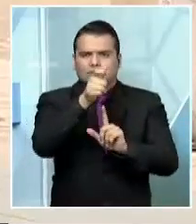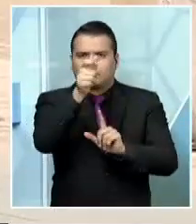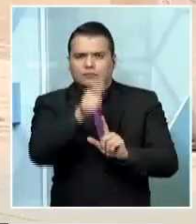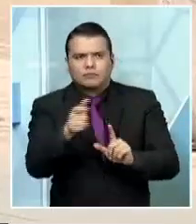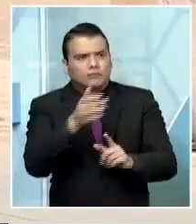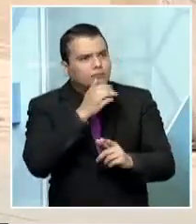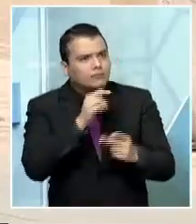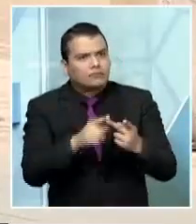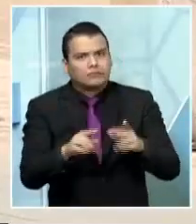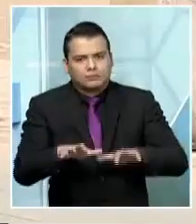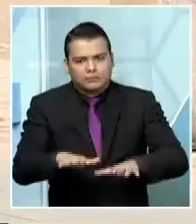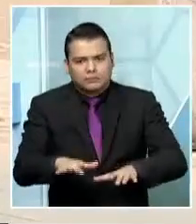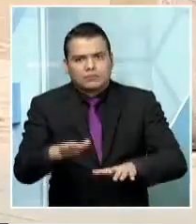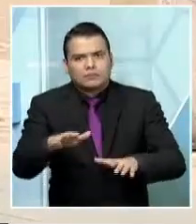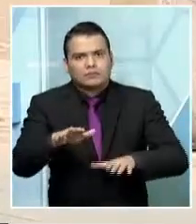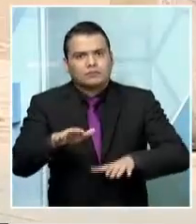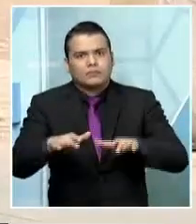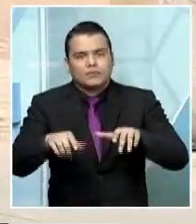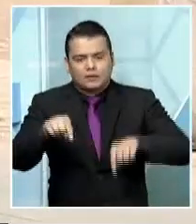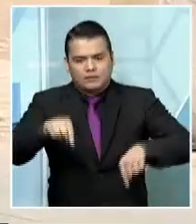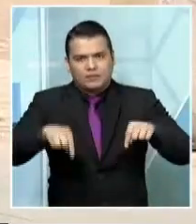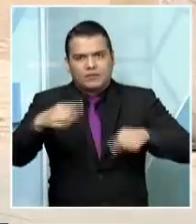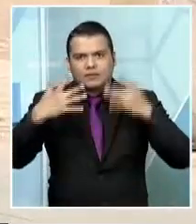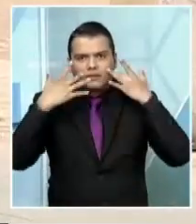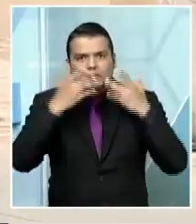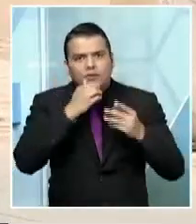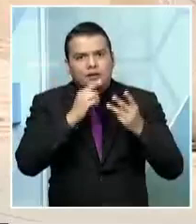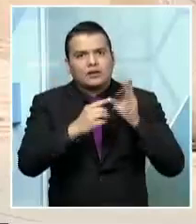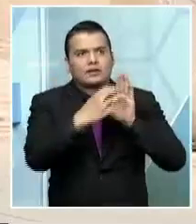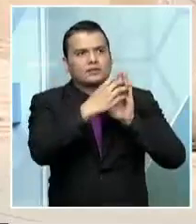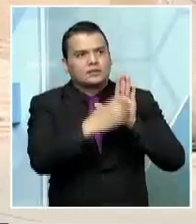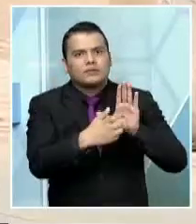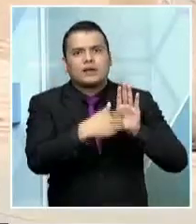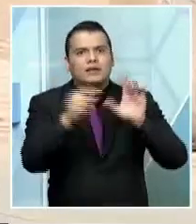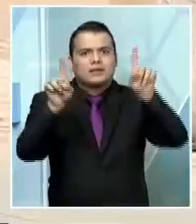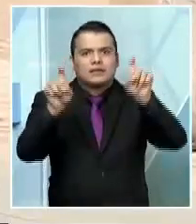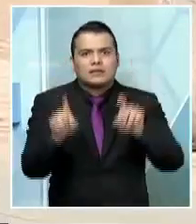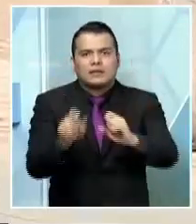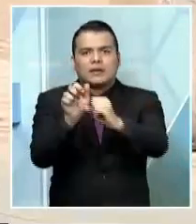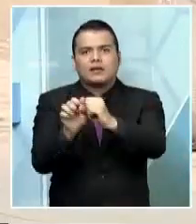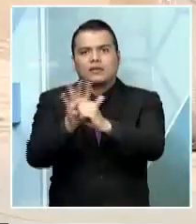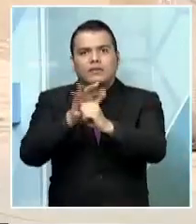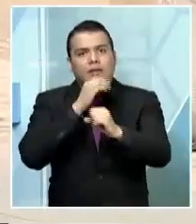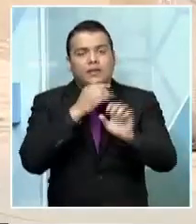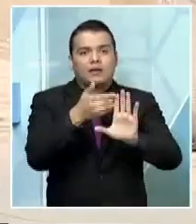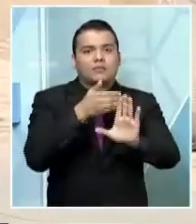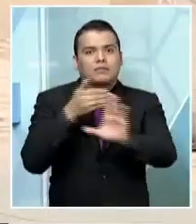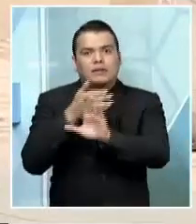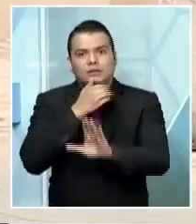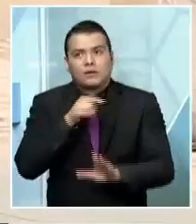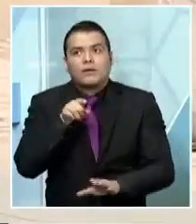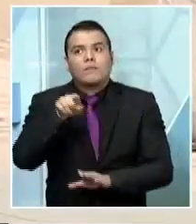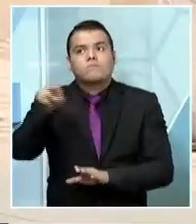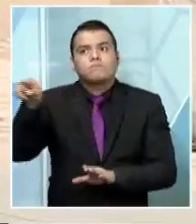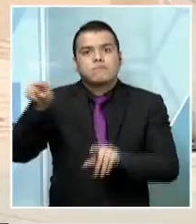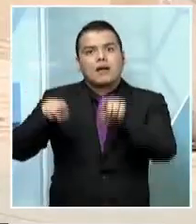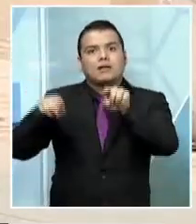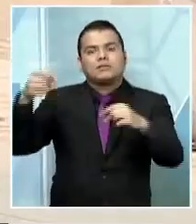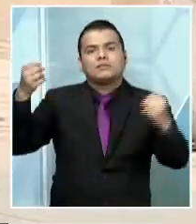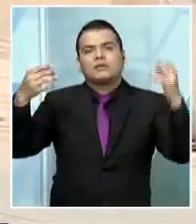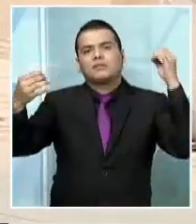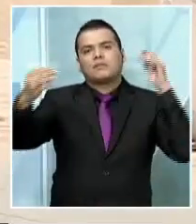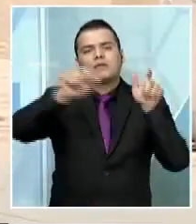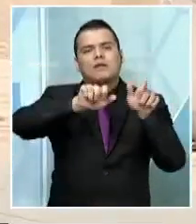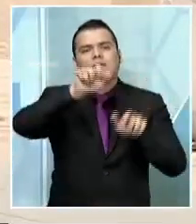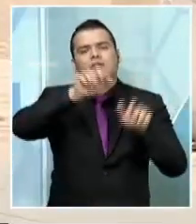manos ni de pies, no había señalización alusiva al COVID y no garantizaban el distanciamiento. En algunas discotecas también encontramos